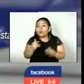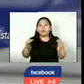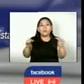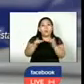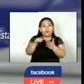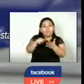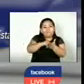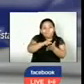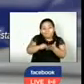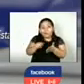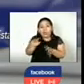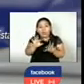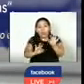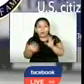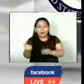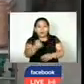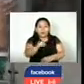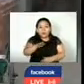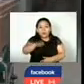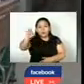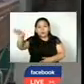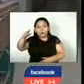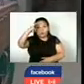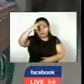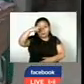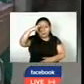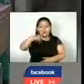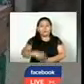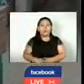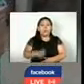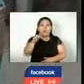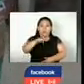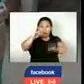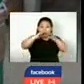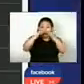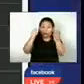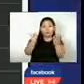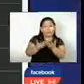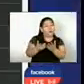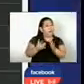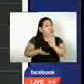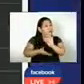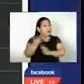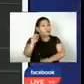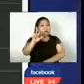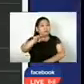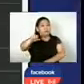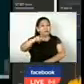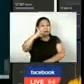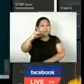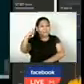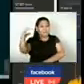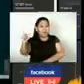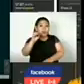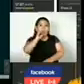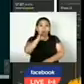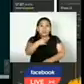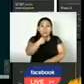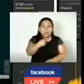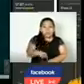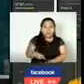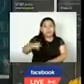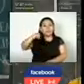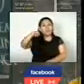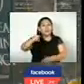de viaje actuales para ciudadanos estadounidenses mientras en el mundo las muertes por coronavirus superan los tres millones según el centro de recursos de